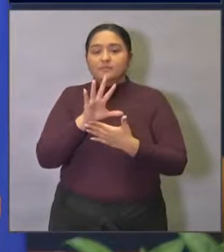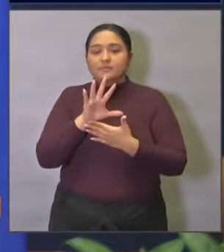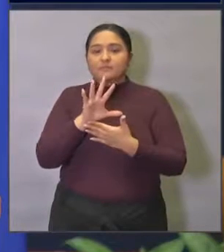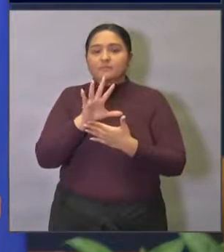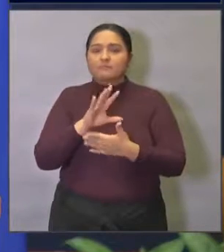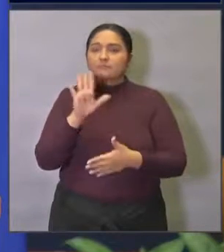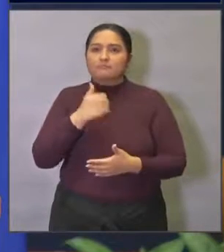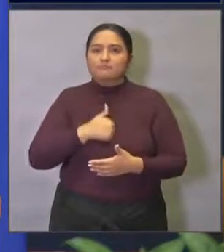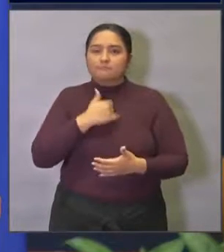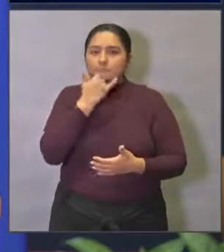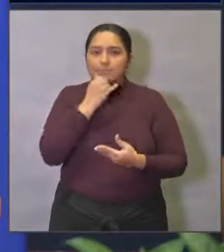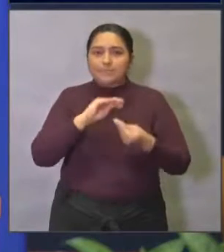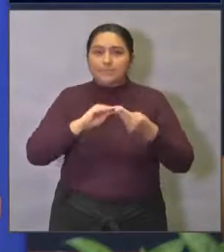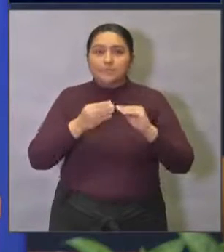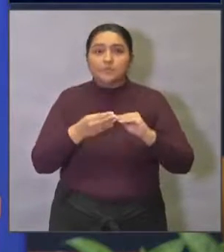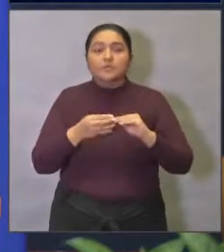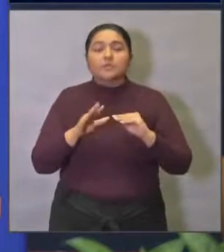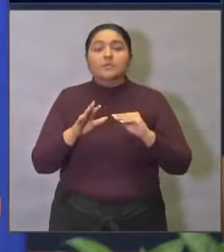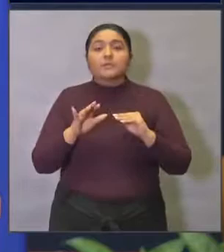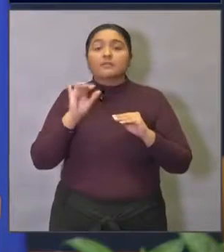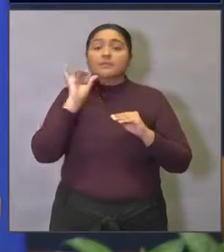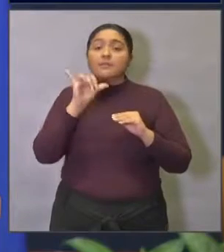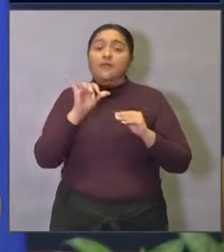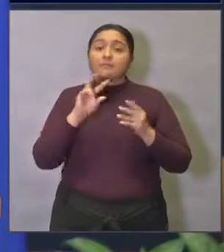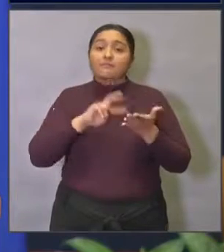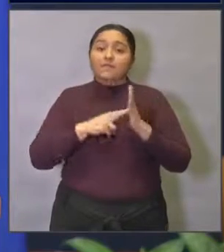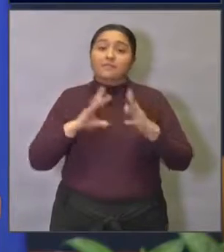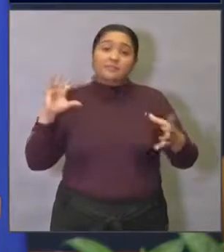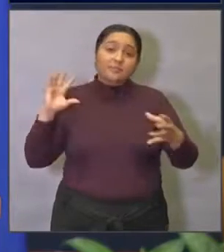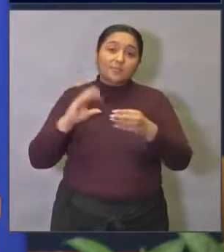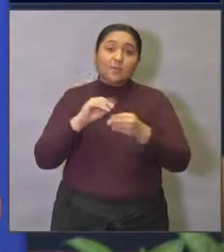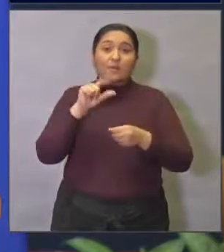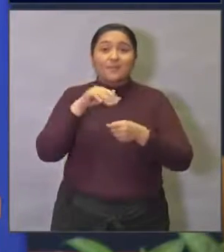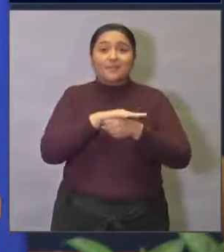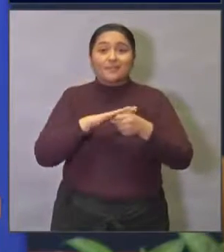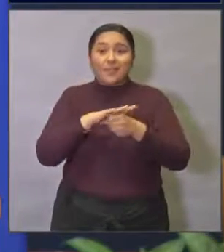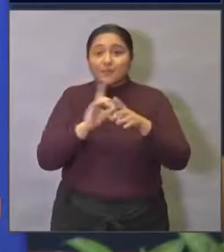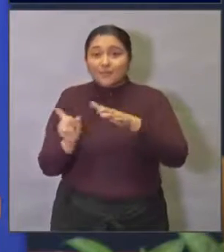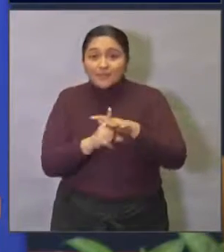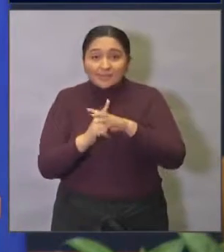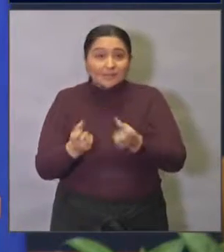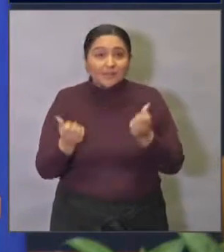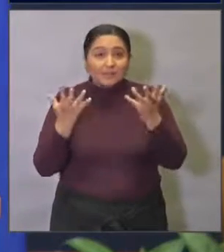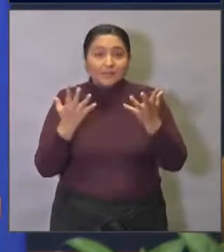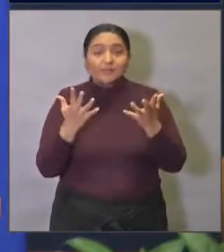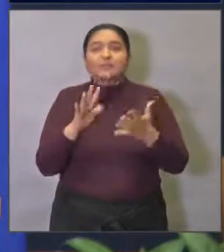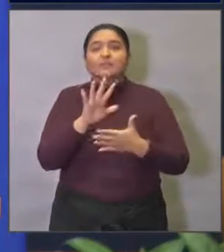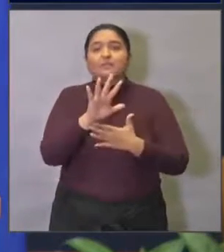4,656, esto eleva el número total de casos en el condado de Los Ángeles a